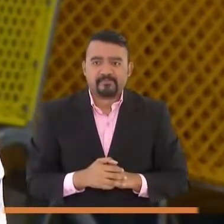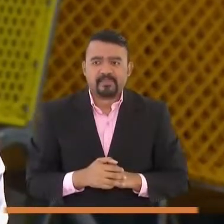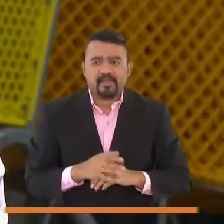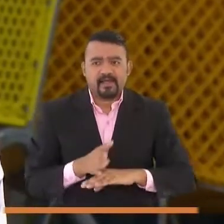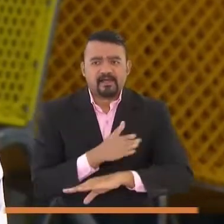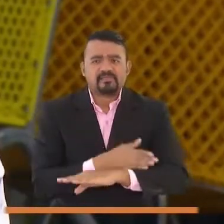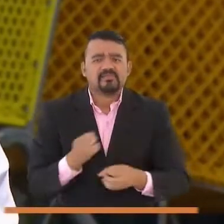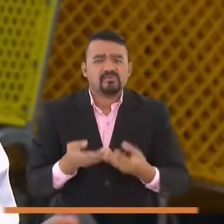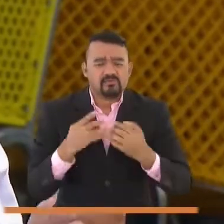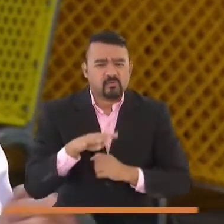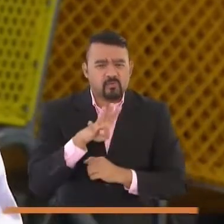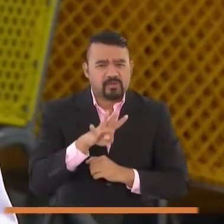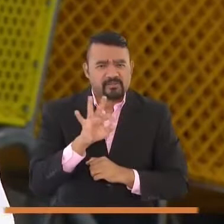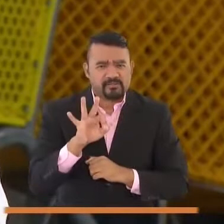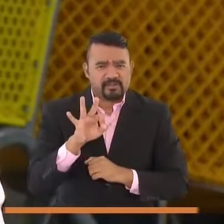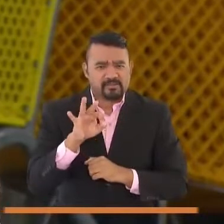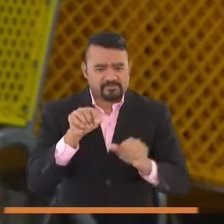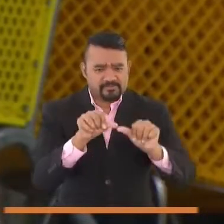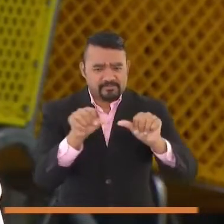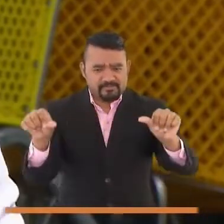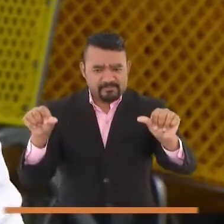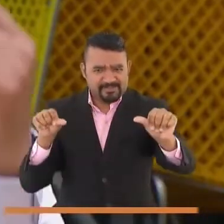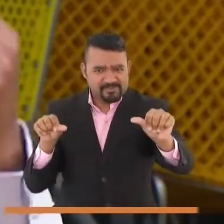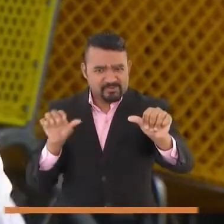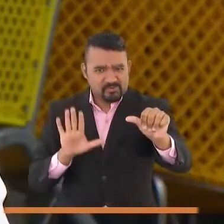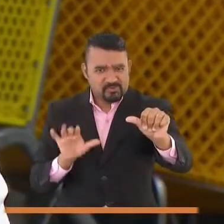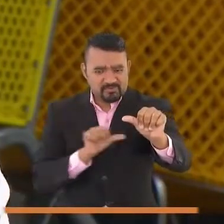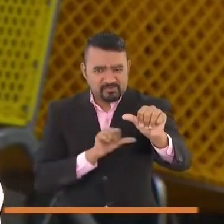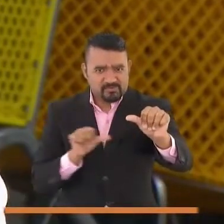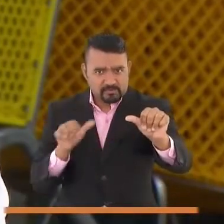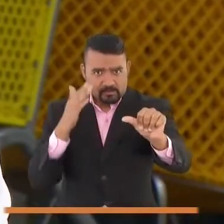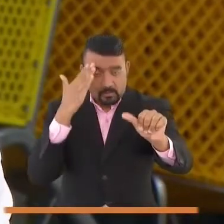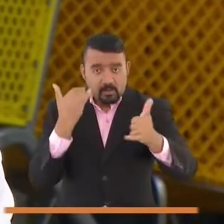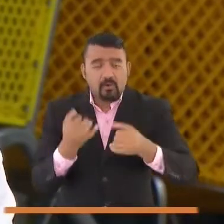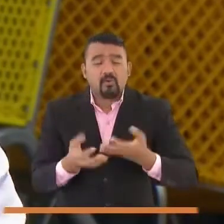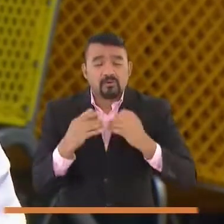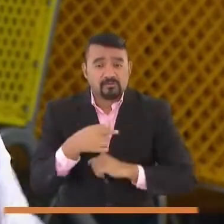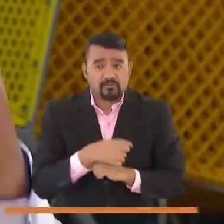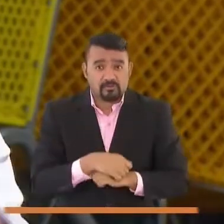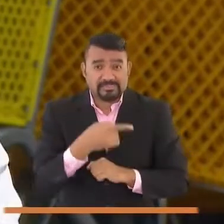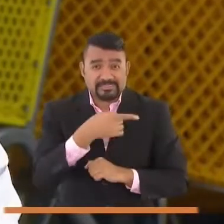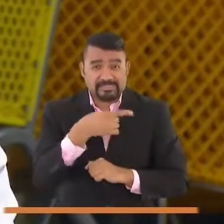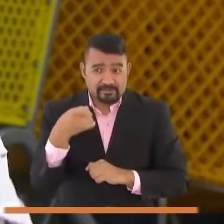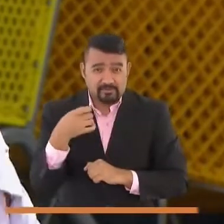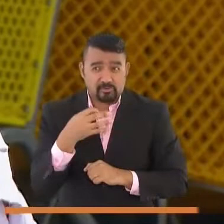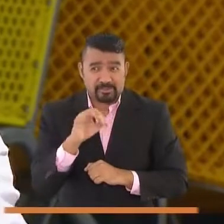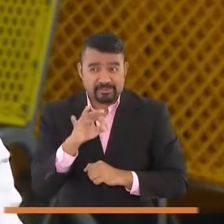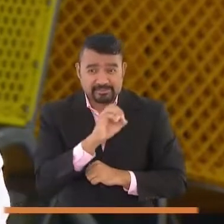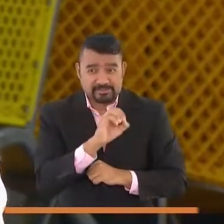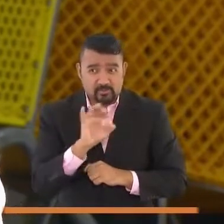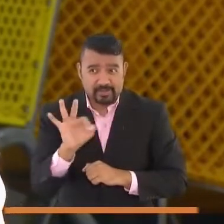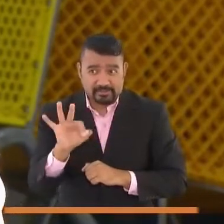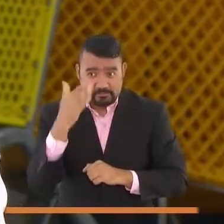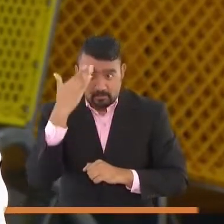43 metros cuadrados de espacios blandos a 128 metros cuadrados de espacio blando. O sea, recuperamos en una